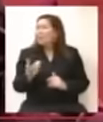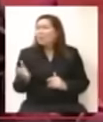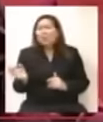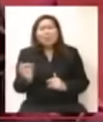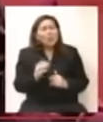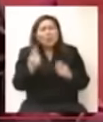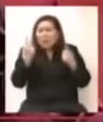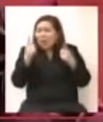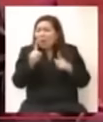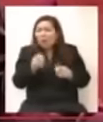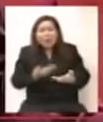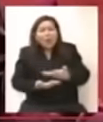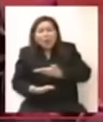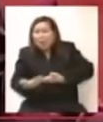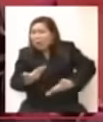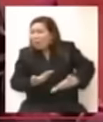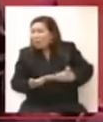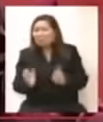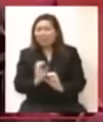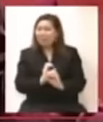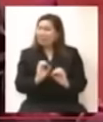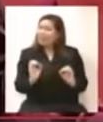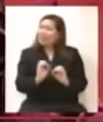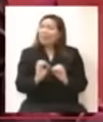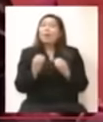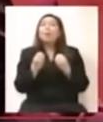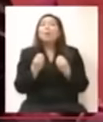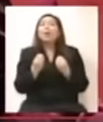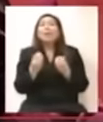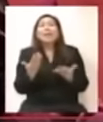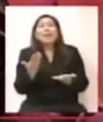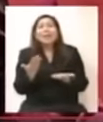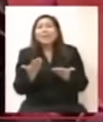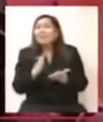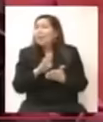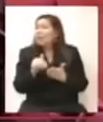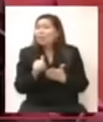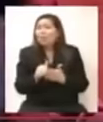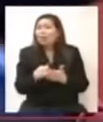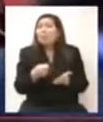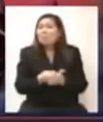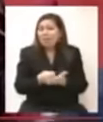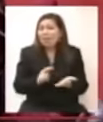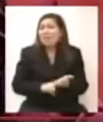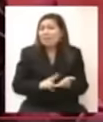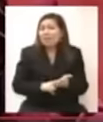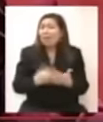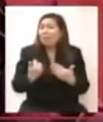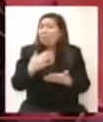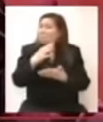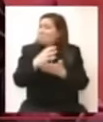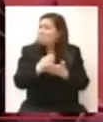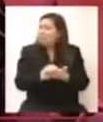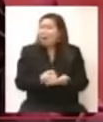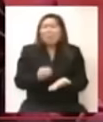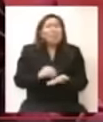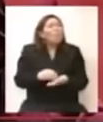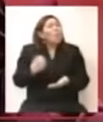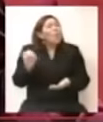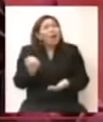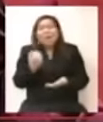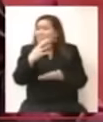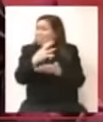ningún acuerdo comercial Porque casi todos los aranceles en varios sectores ya han bajado no pueden bajar